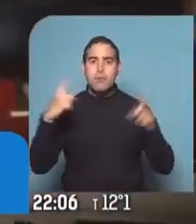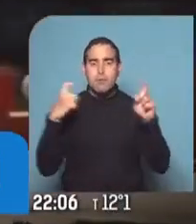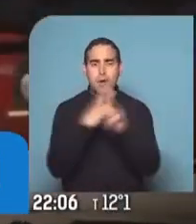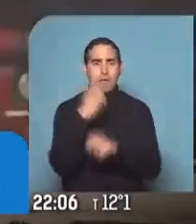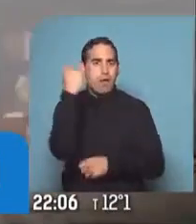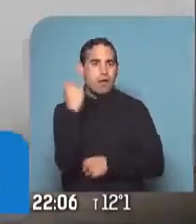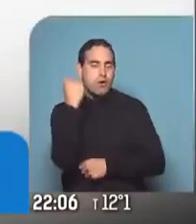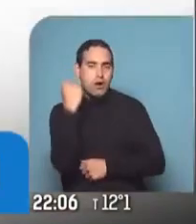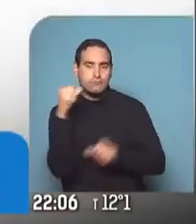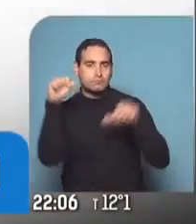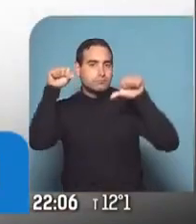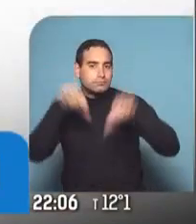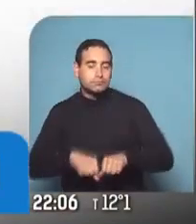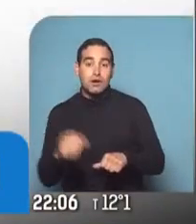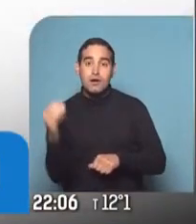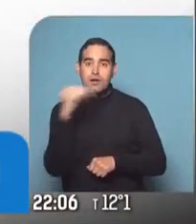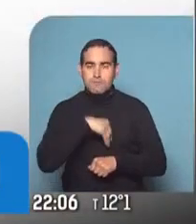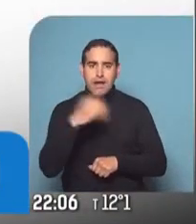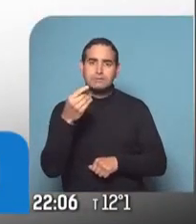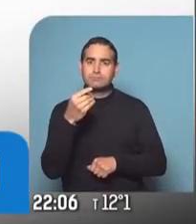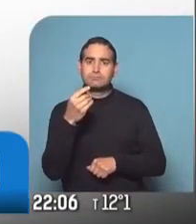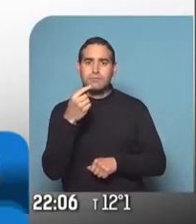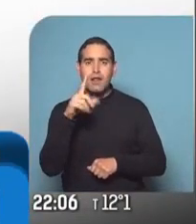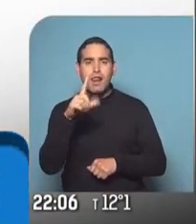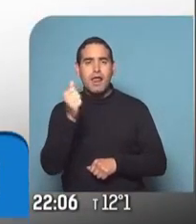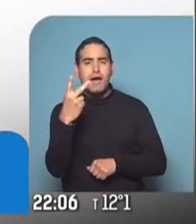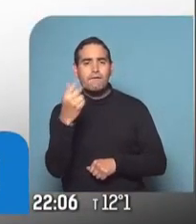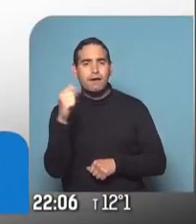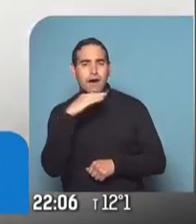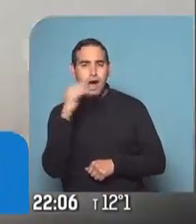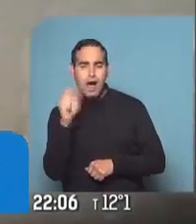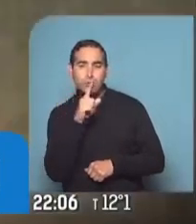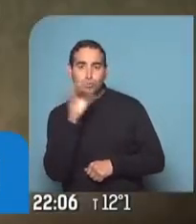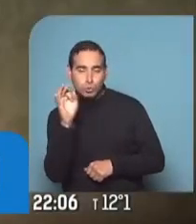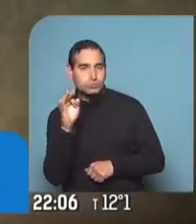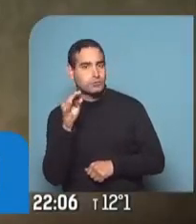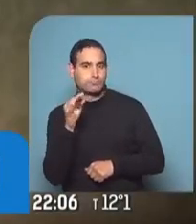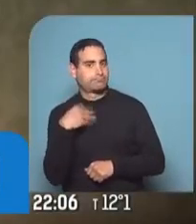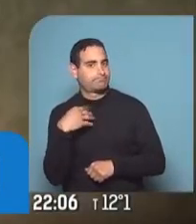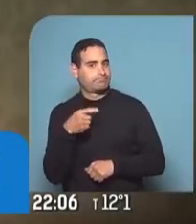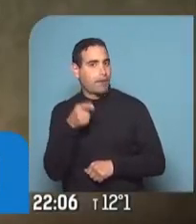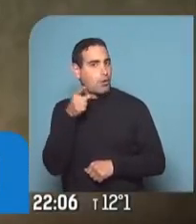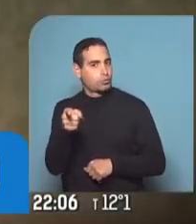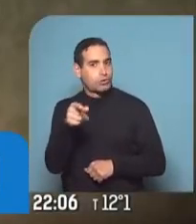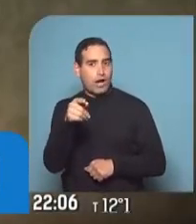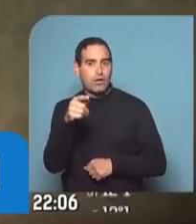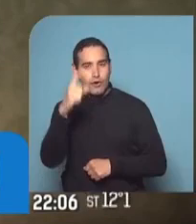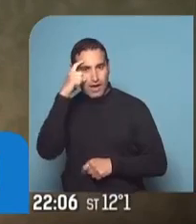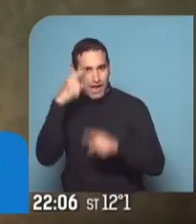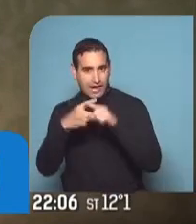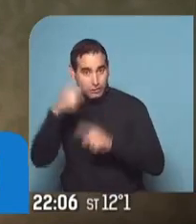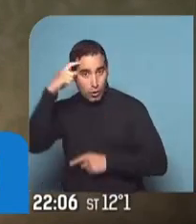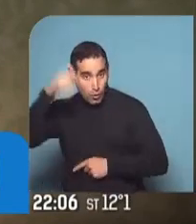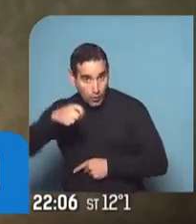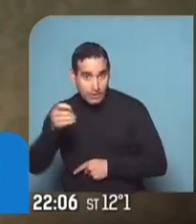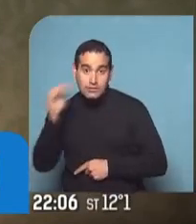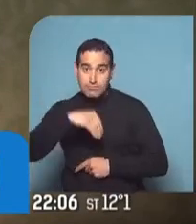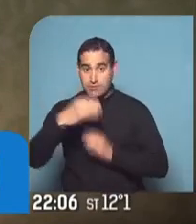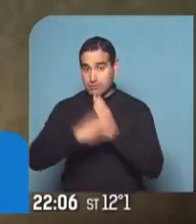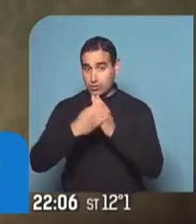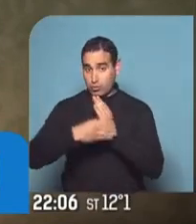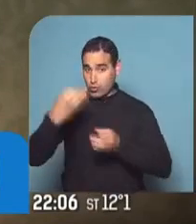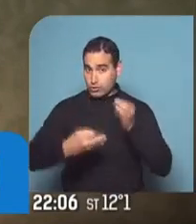económica y el escándalo por las filtraciones del Lava-Jato que salpican al ex juez y actual ministro de Justicia, Sergio